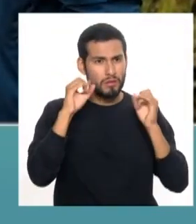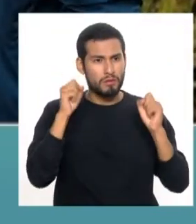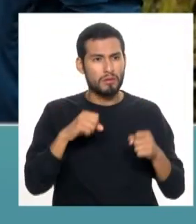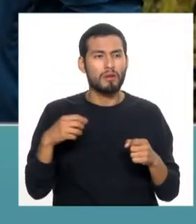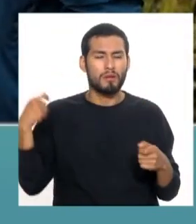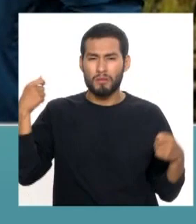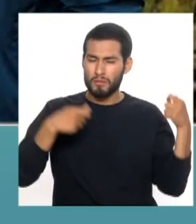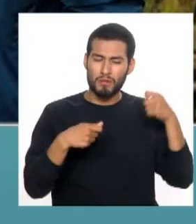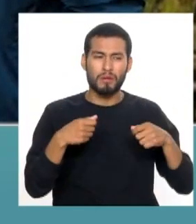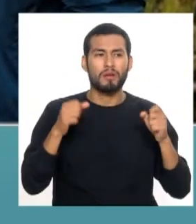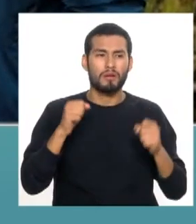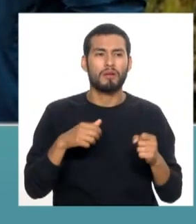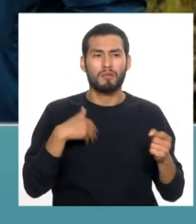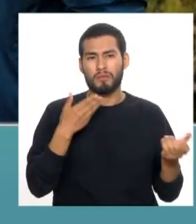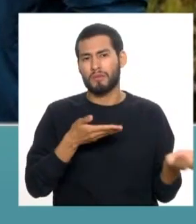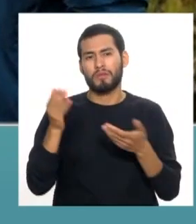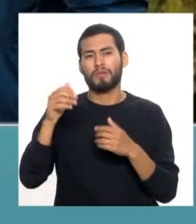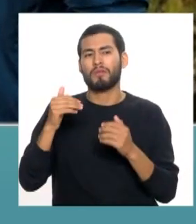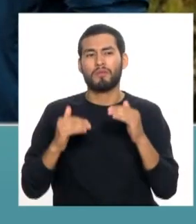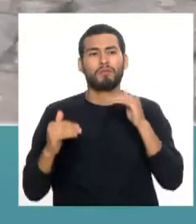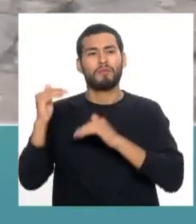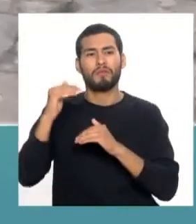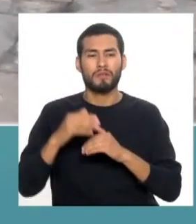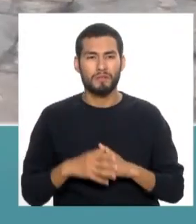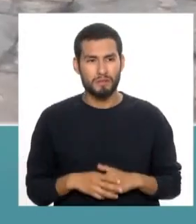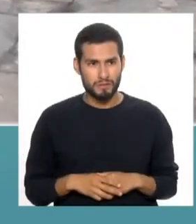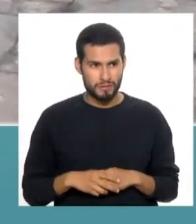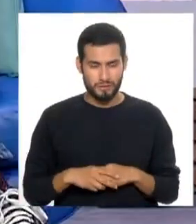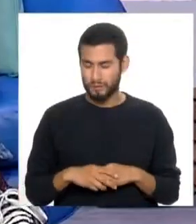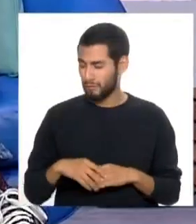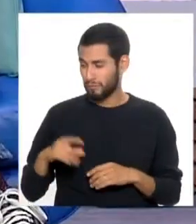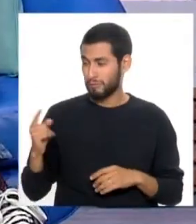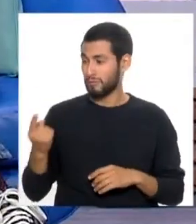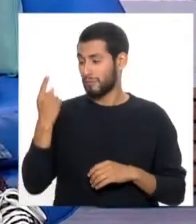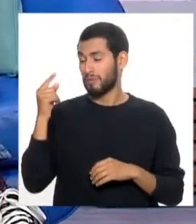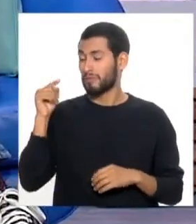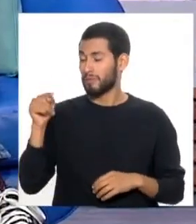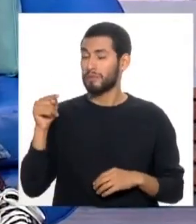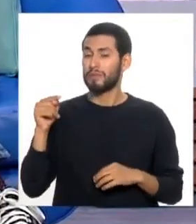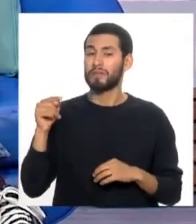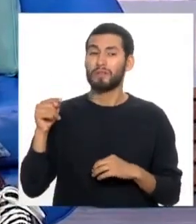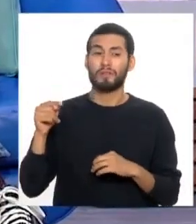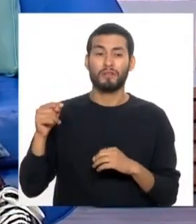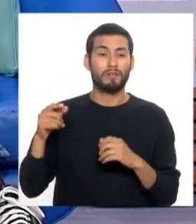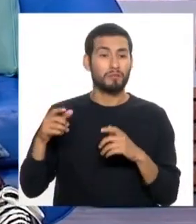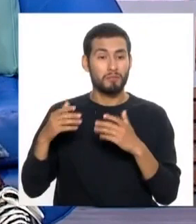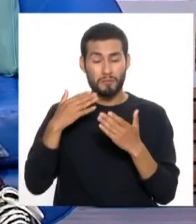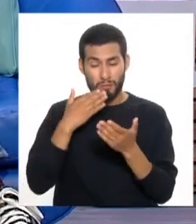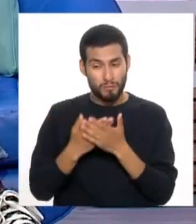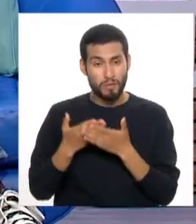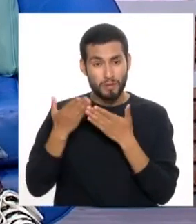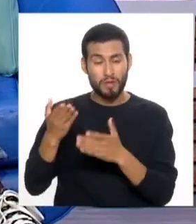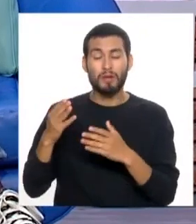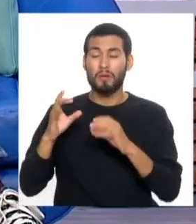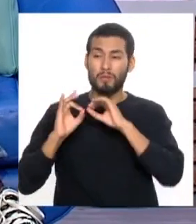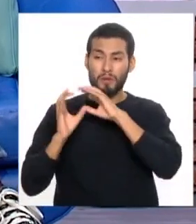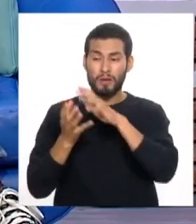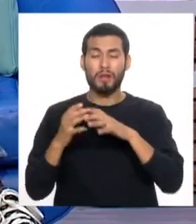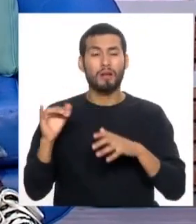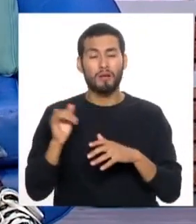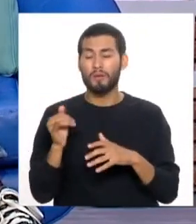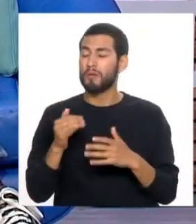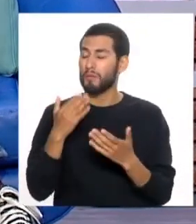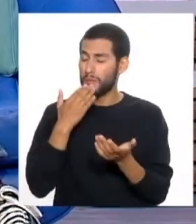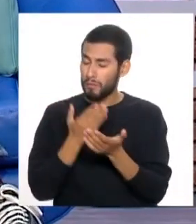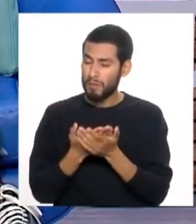inyectar capital y a llevar esto a otro nivel. No solamente le estás haciendo un gran bien al planeta, sino también le